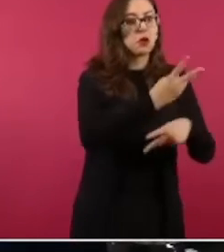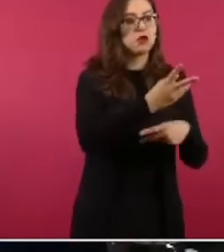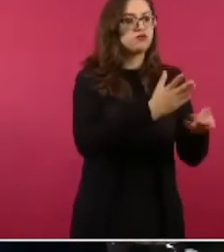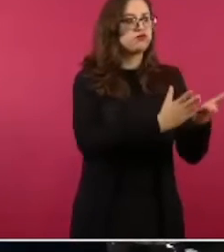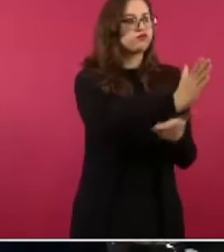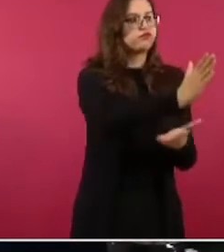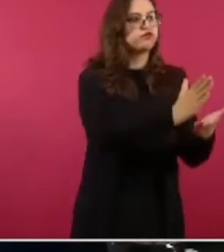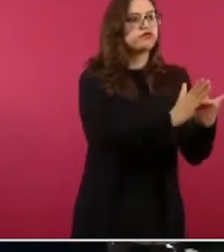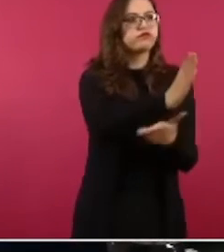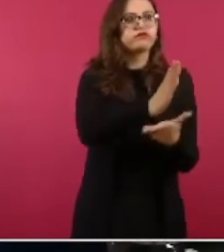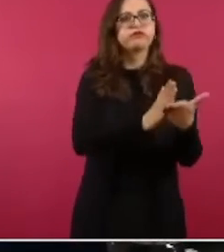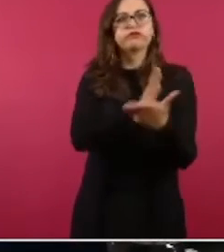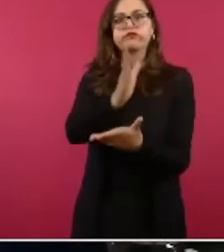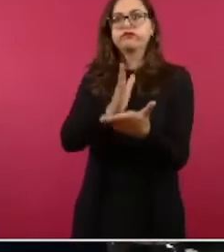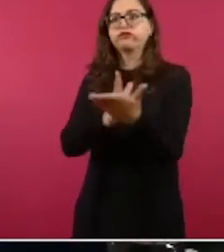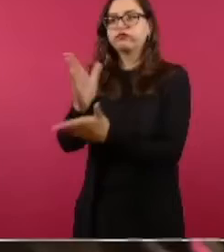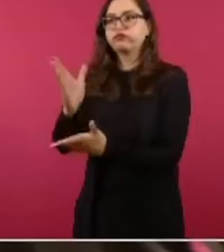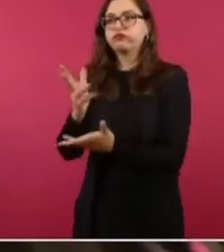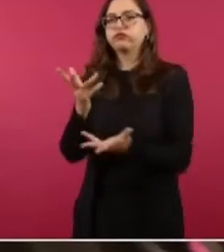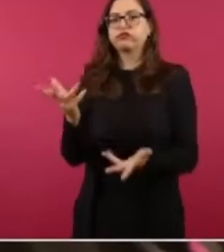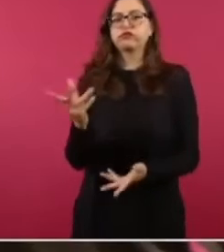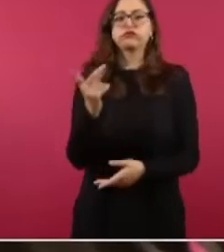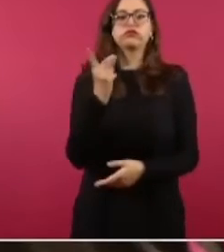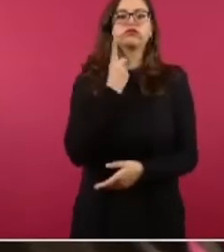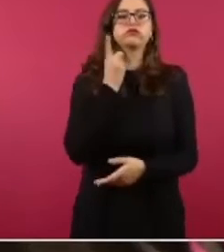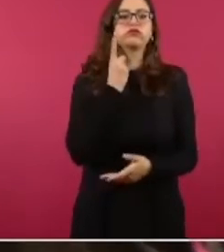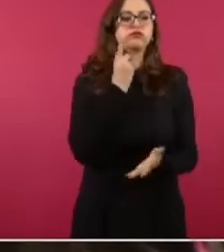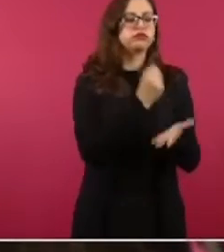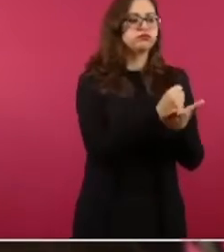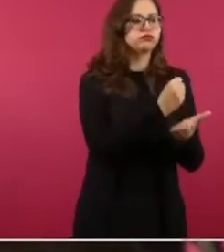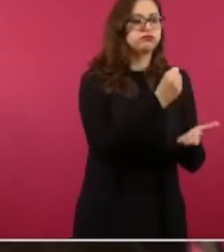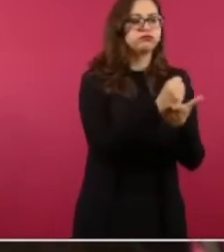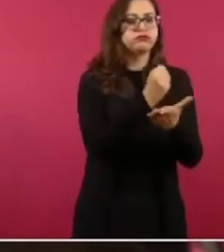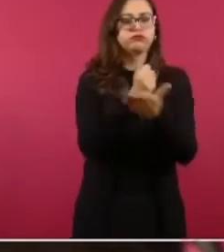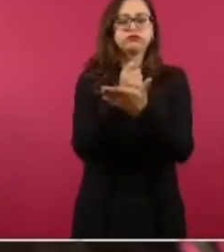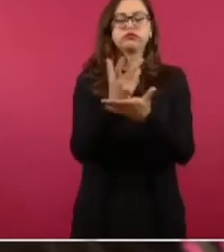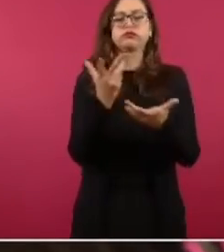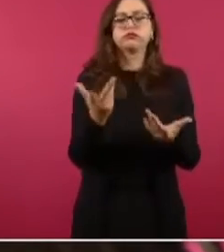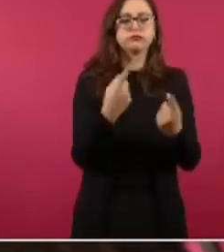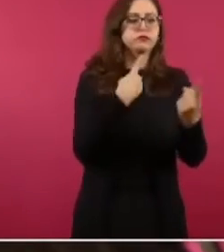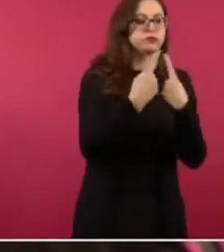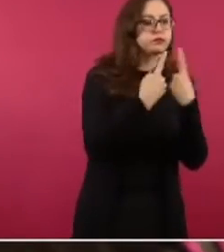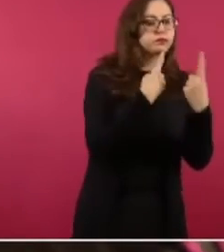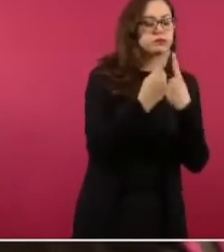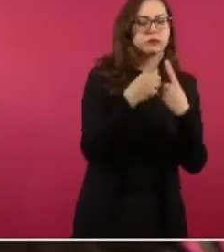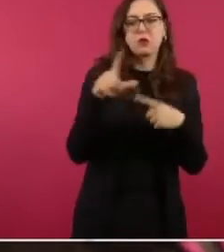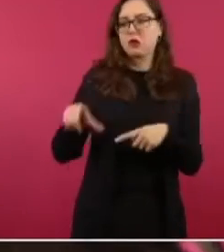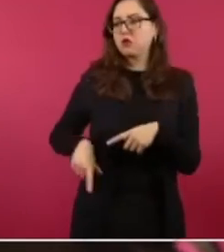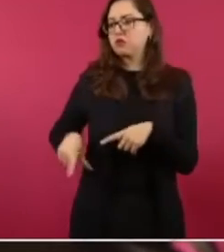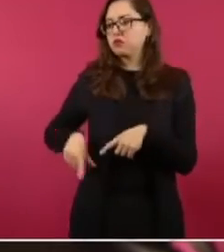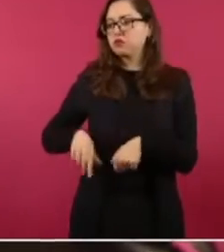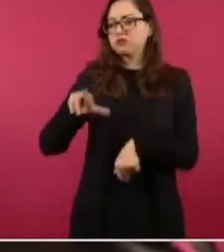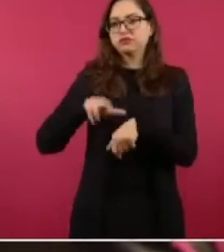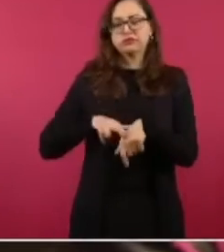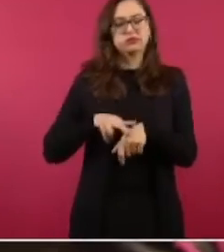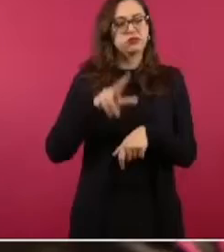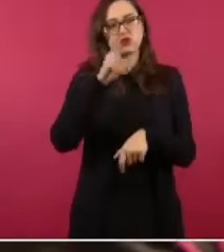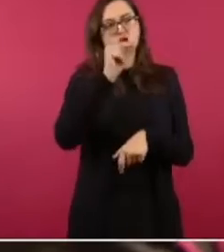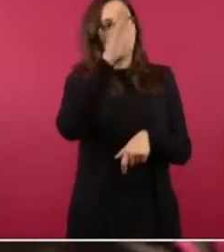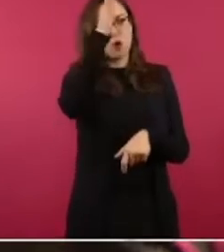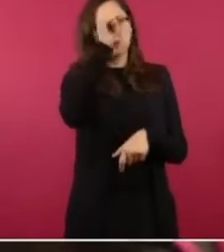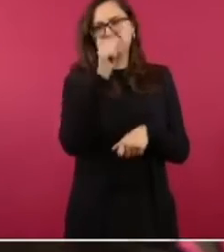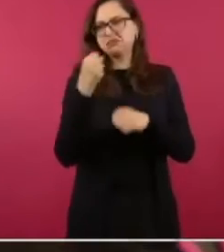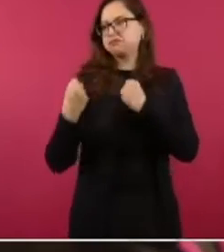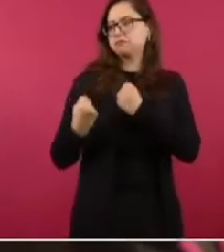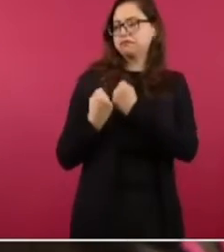ir pidiendo el respaldo de los congresos y a la par también que se esté confrontando con los gobernadores.